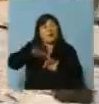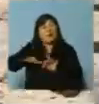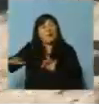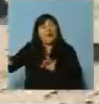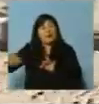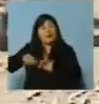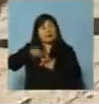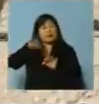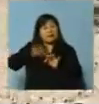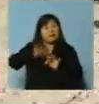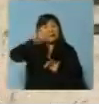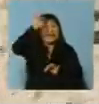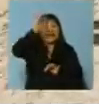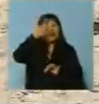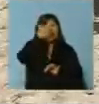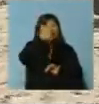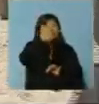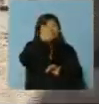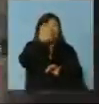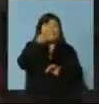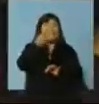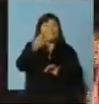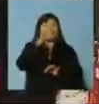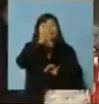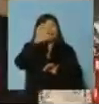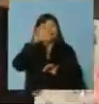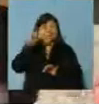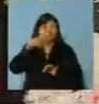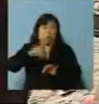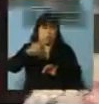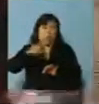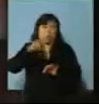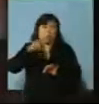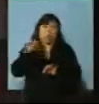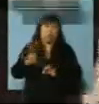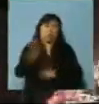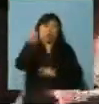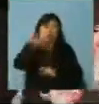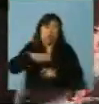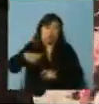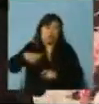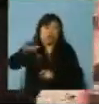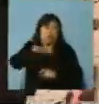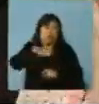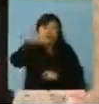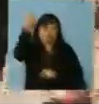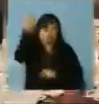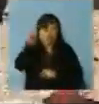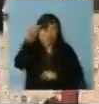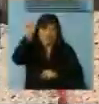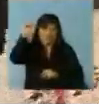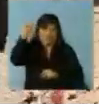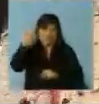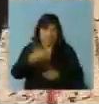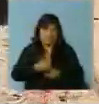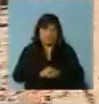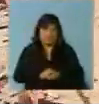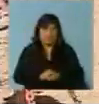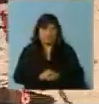mar, vemos nacer el segundo pueblo solar.